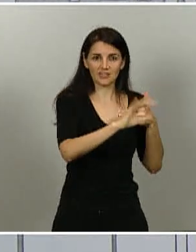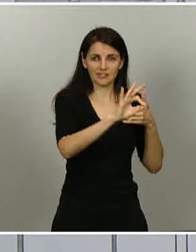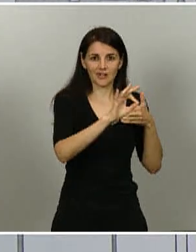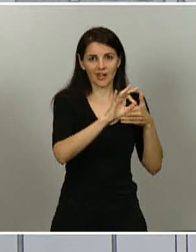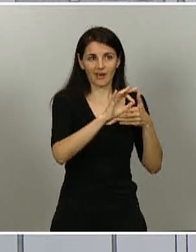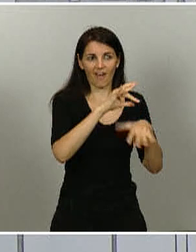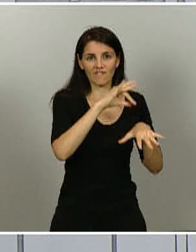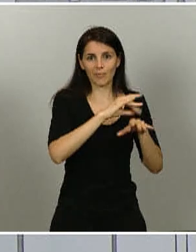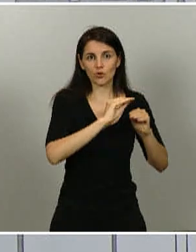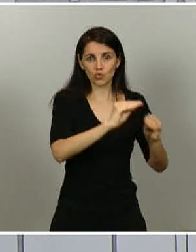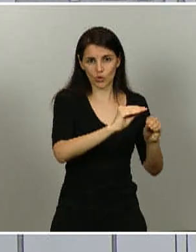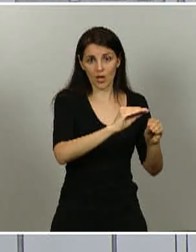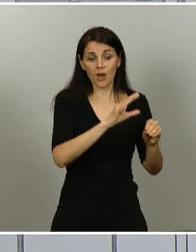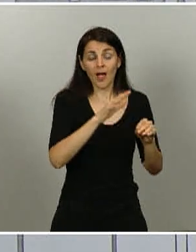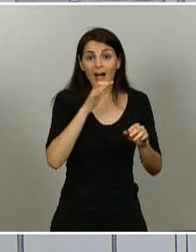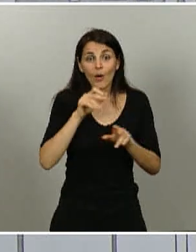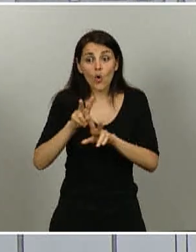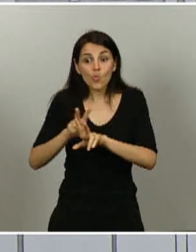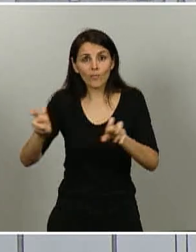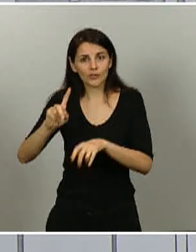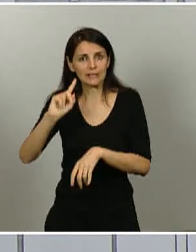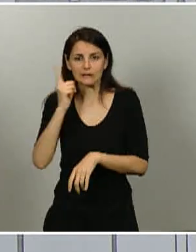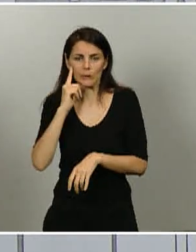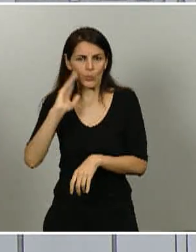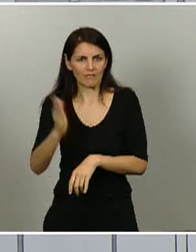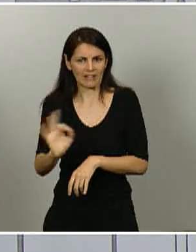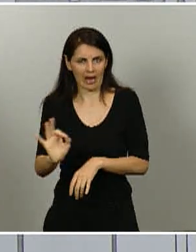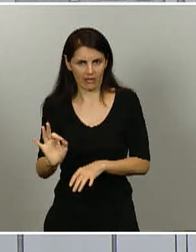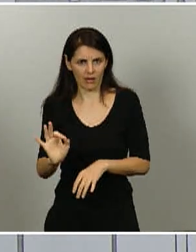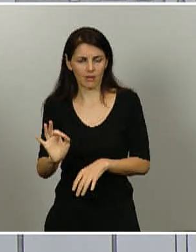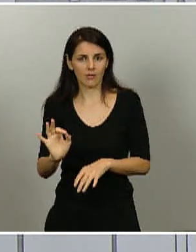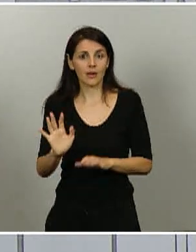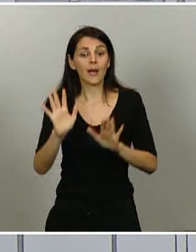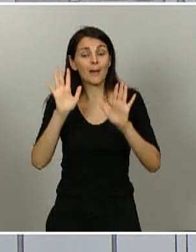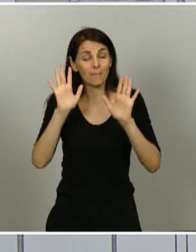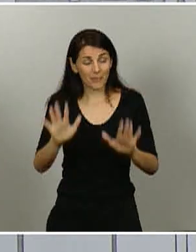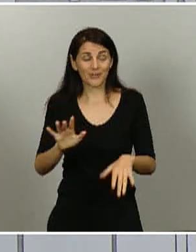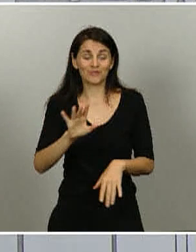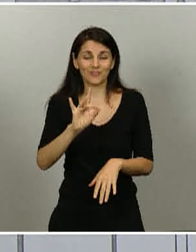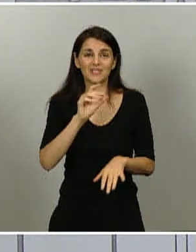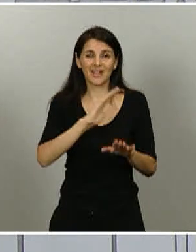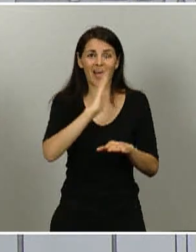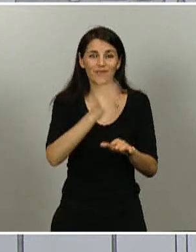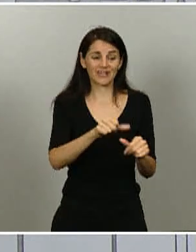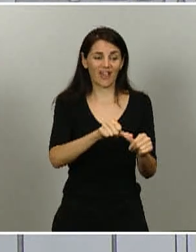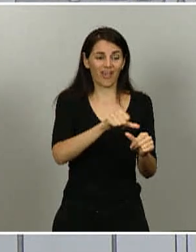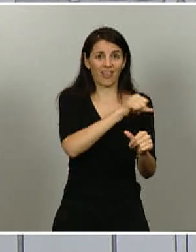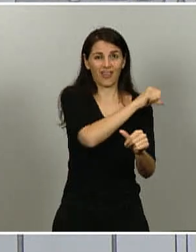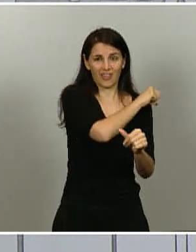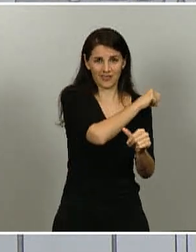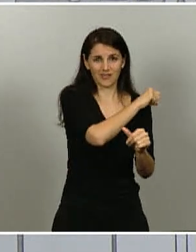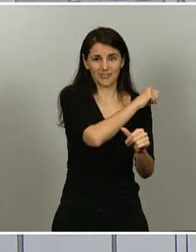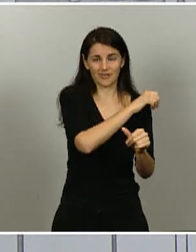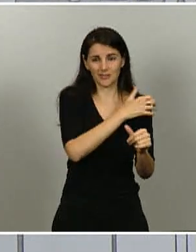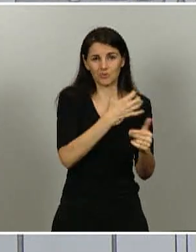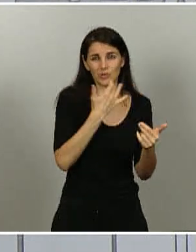o de detección de casos nuevos, pero sí que afecta a aquellos que son actualizaciones de esas fichas, como puede ser, por ejemplo, si una